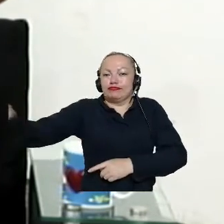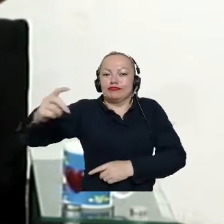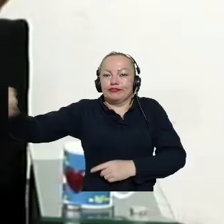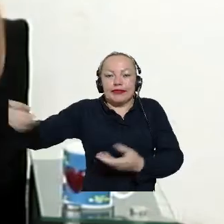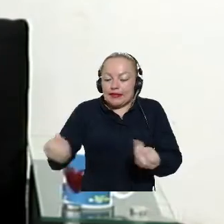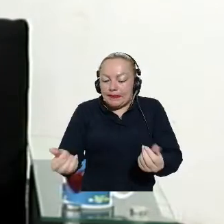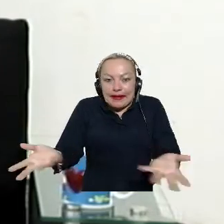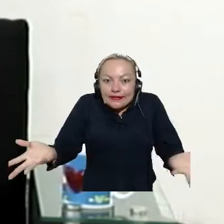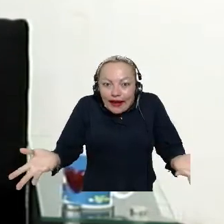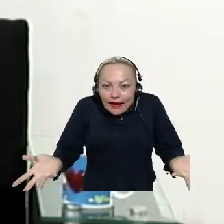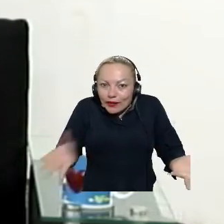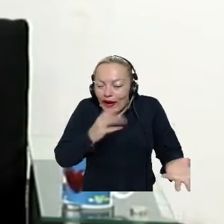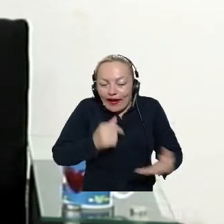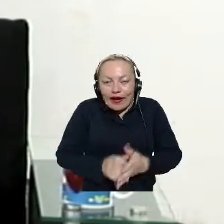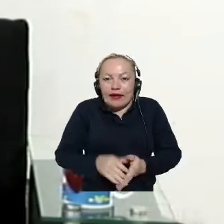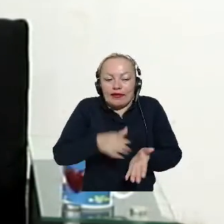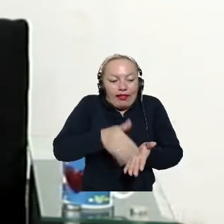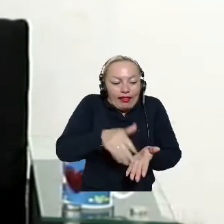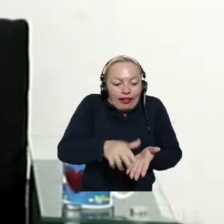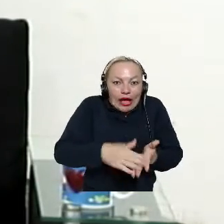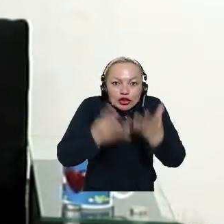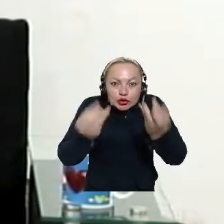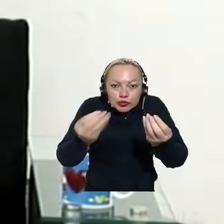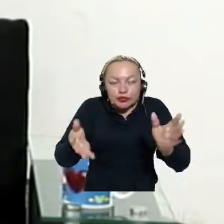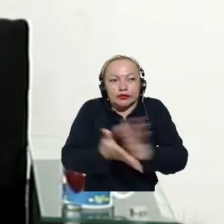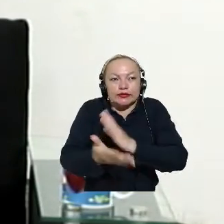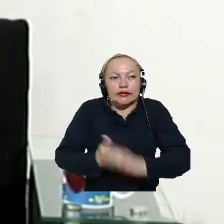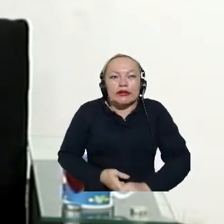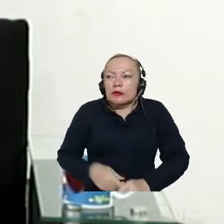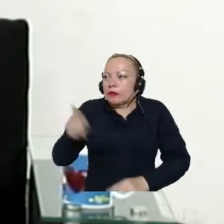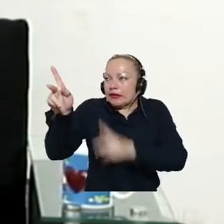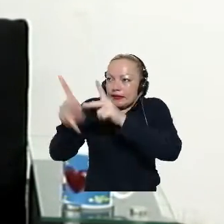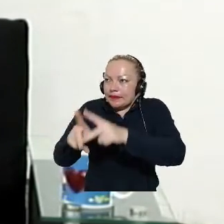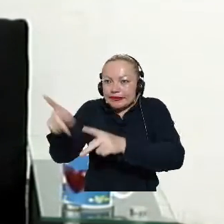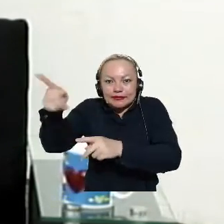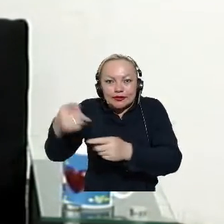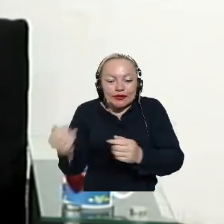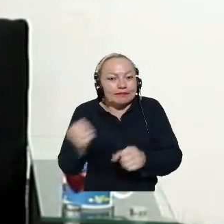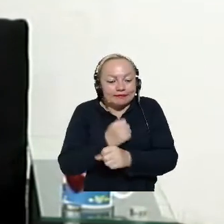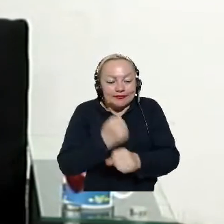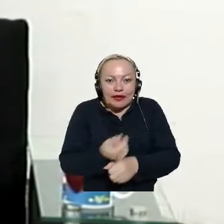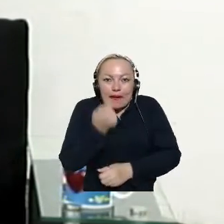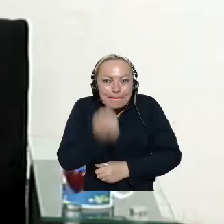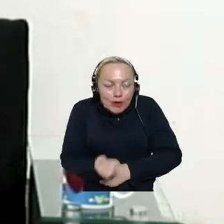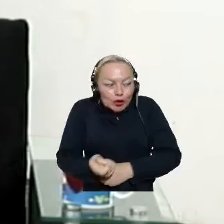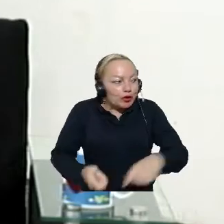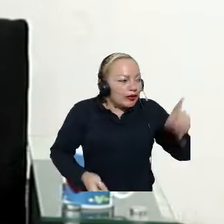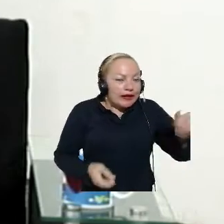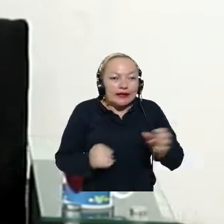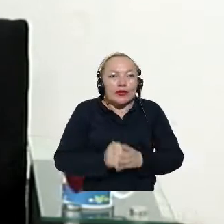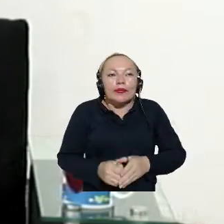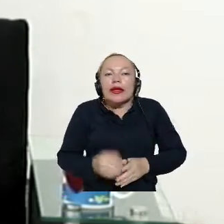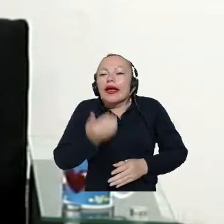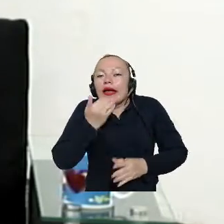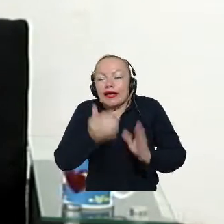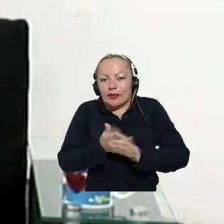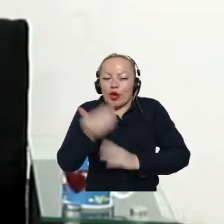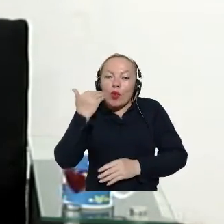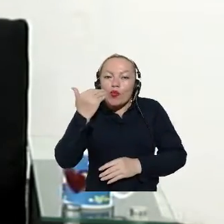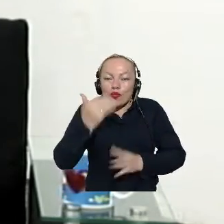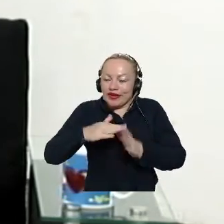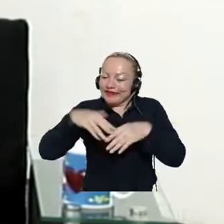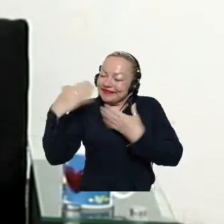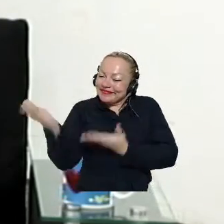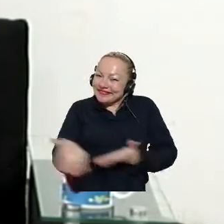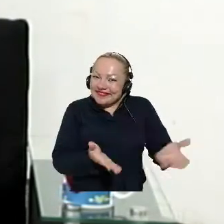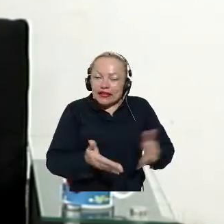costos. Y así sucesivamente. Entonces, si no hay más empleados y costos, entonces, por ejemplo, vamos a salir de la niña de recepción. Salimos y entonces